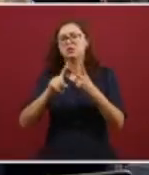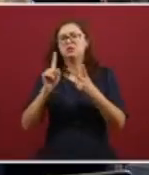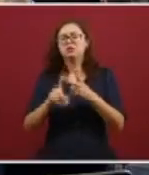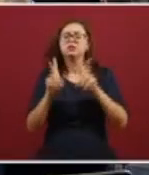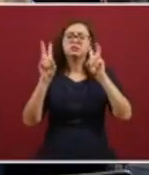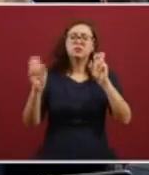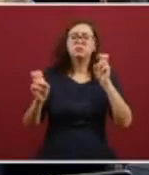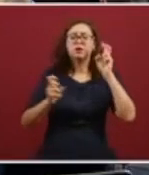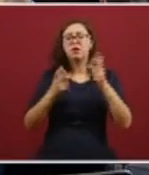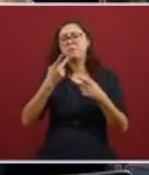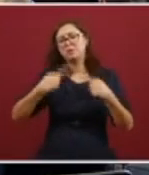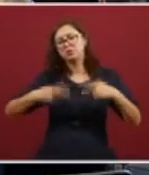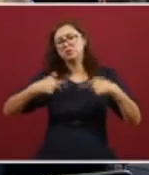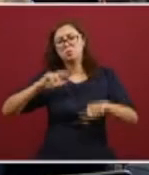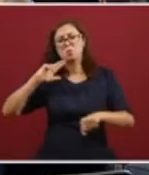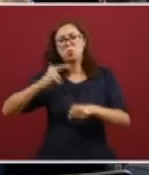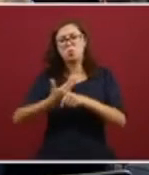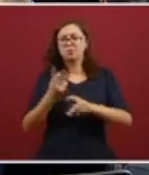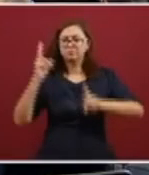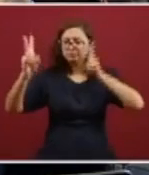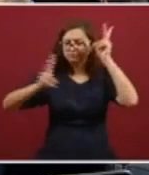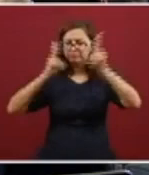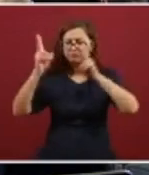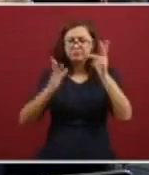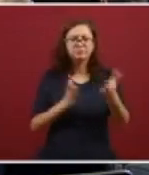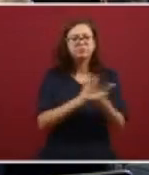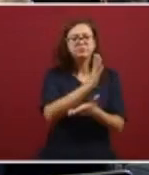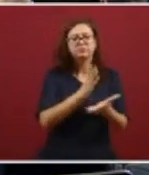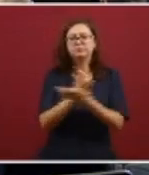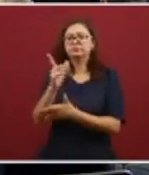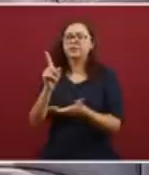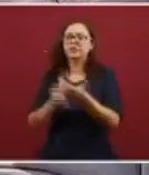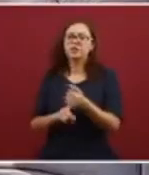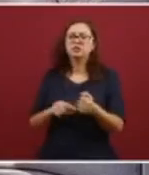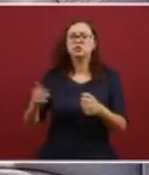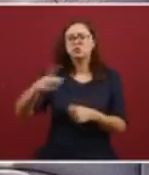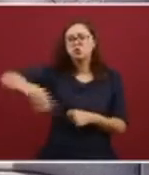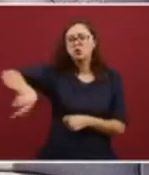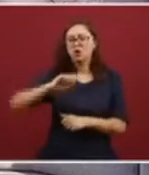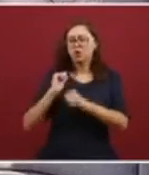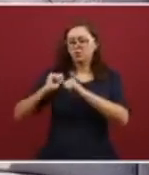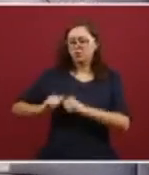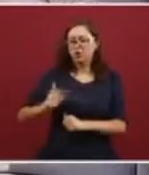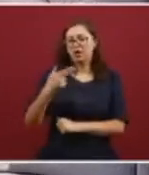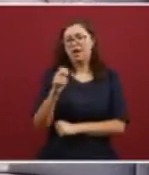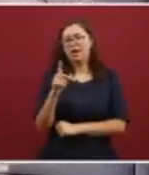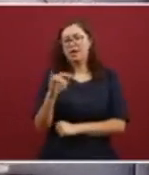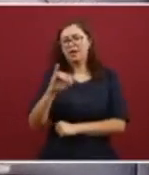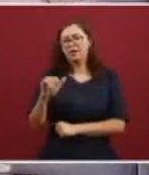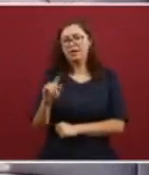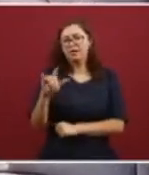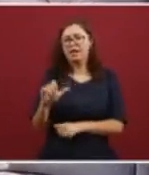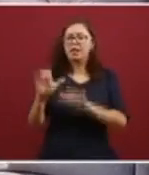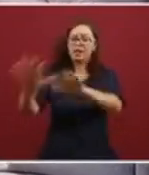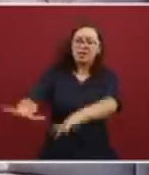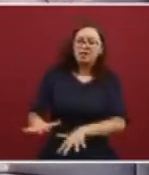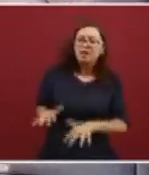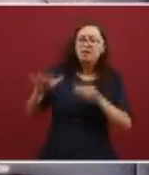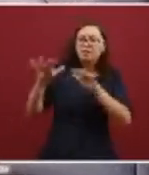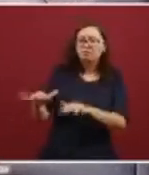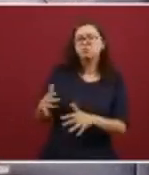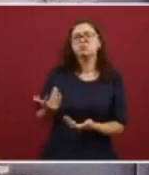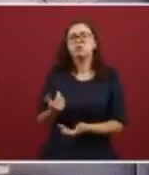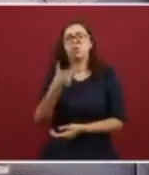que ingiere directamente en las asambleas ejidales, se supone que para ayudar, pero